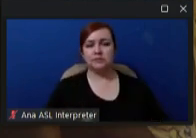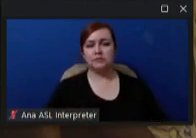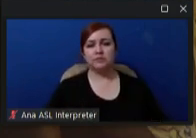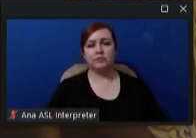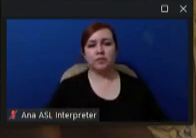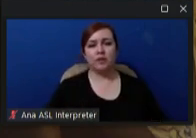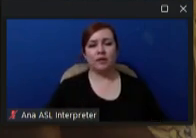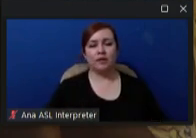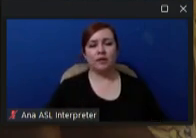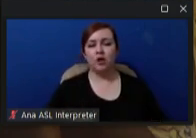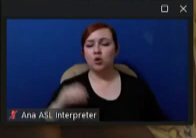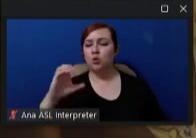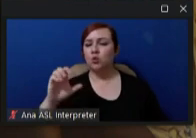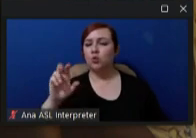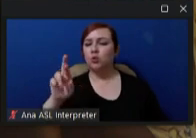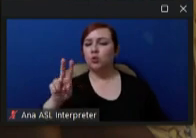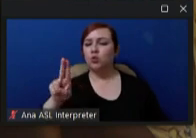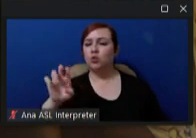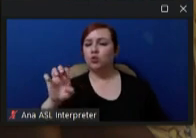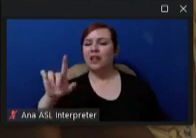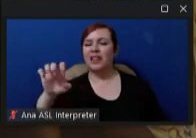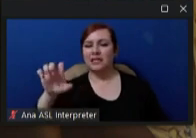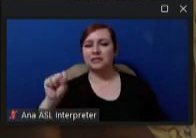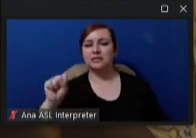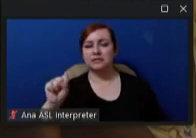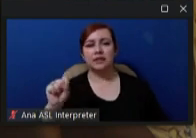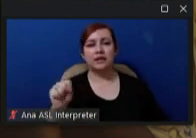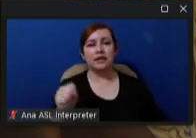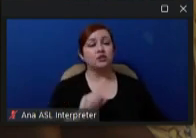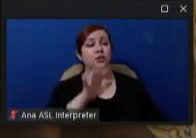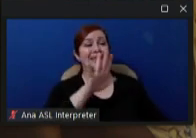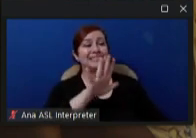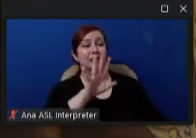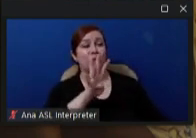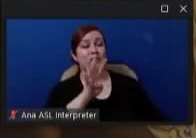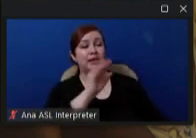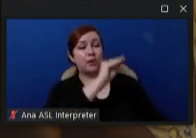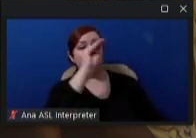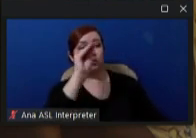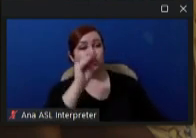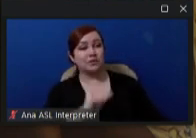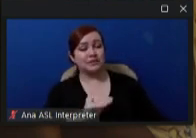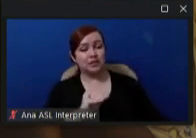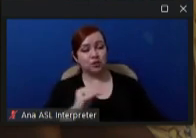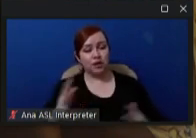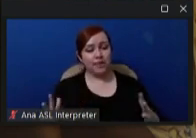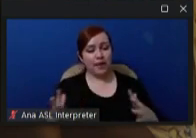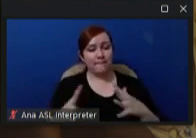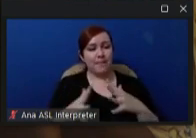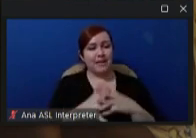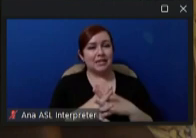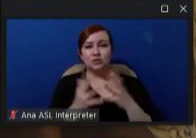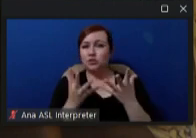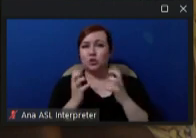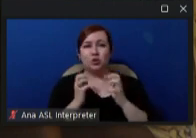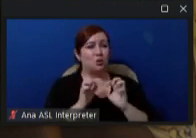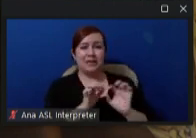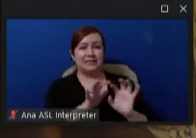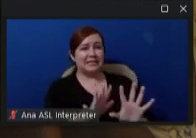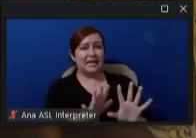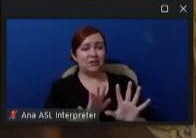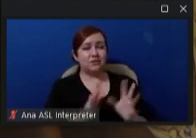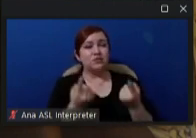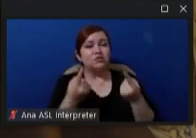Según el Ministerio Público, el 54% del total de embarazos no deseados se encuentra entre